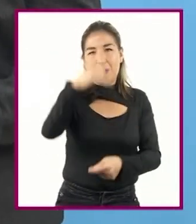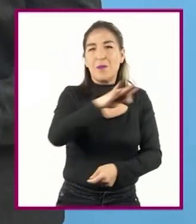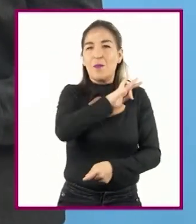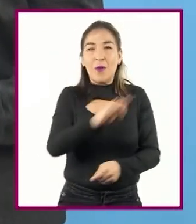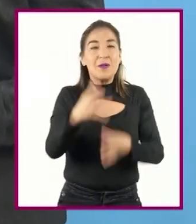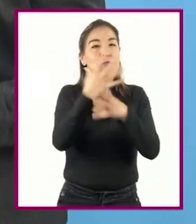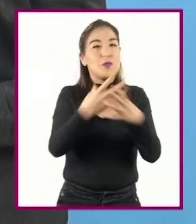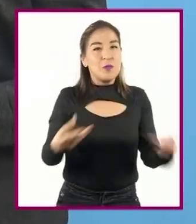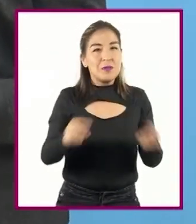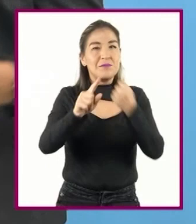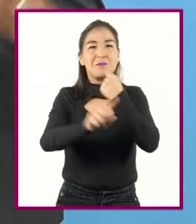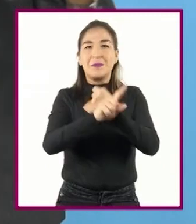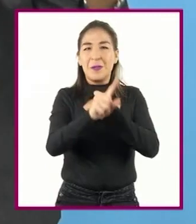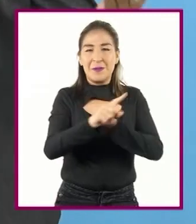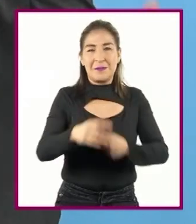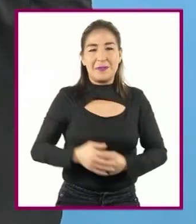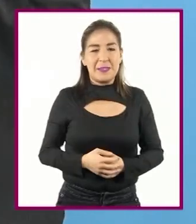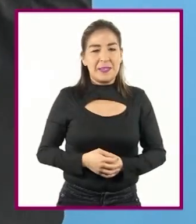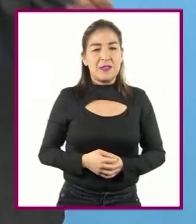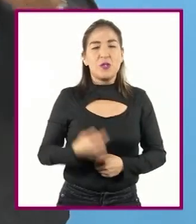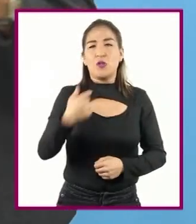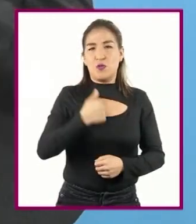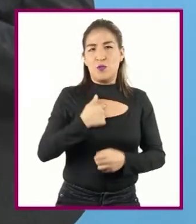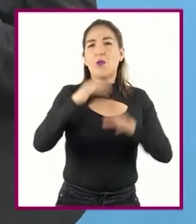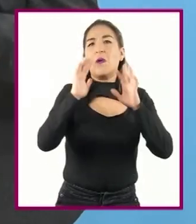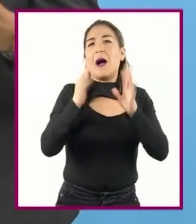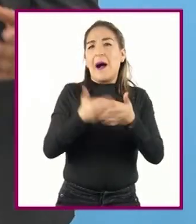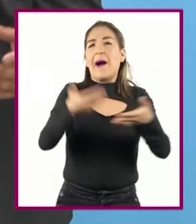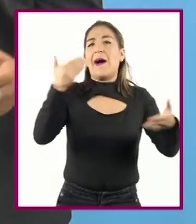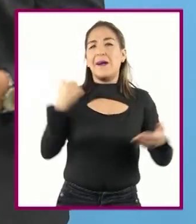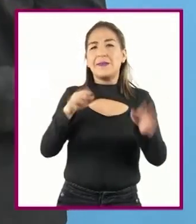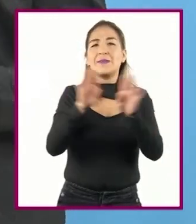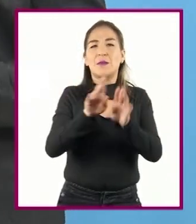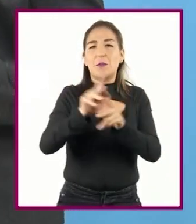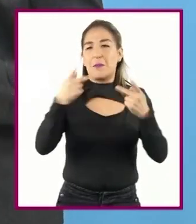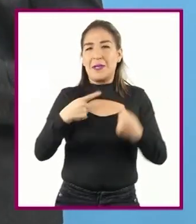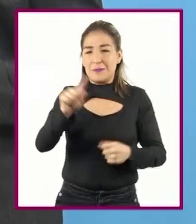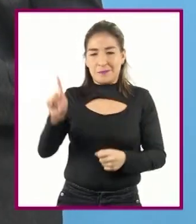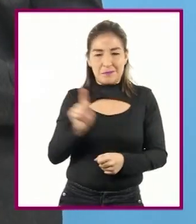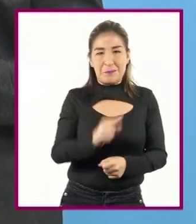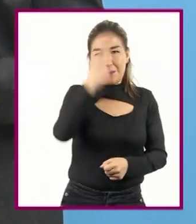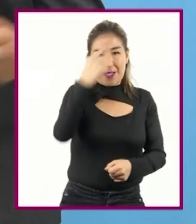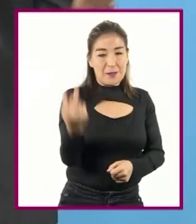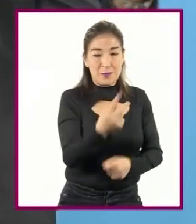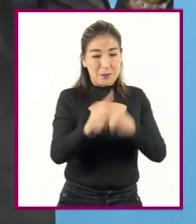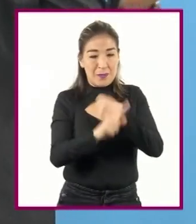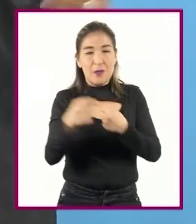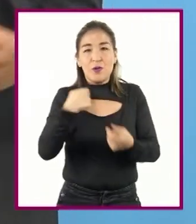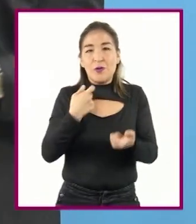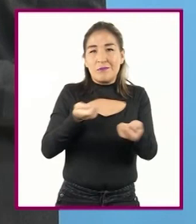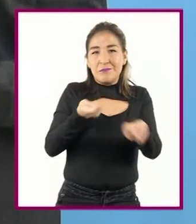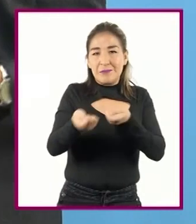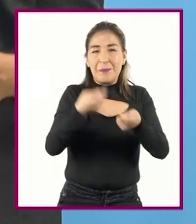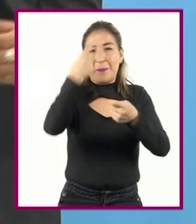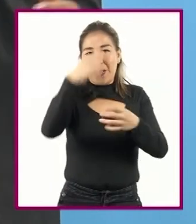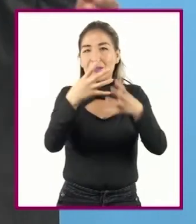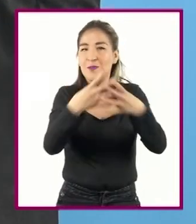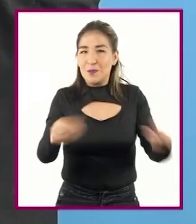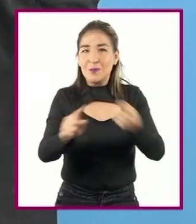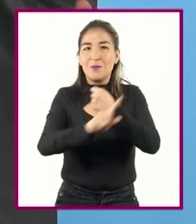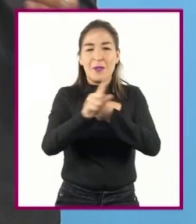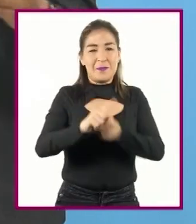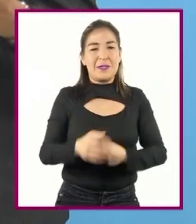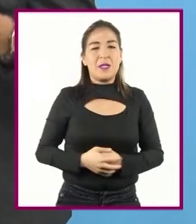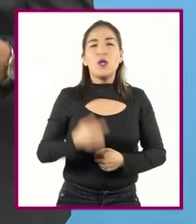de conflictos? ¿He sido mediador o mediadora de conflictos? ¿He participado